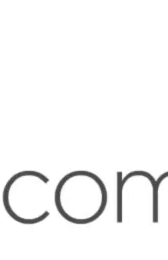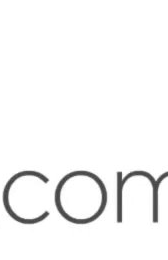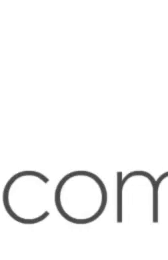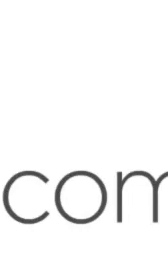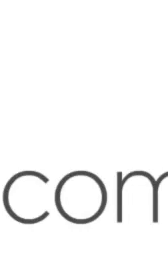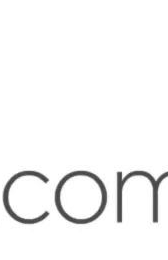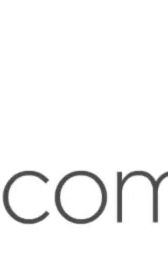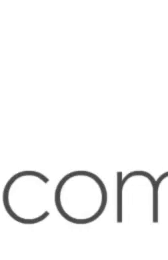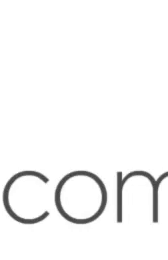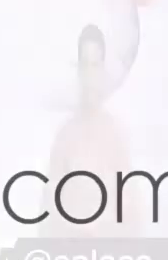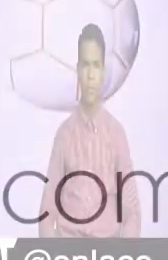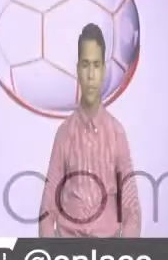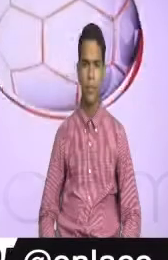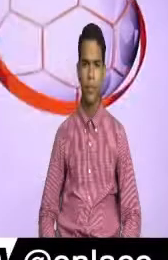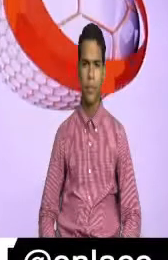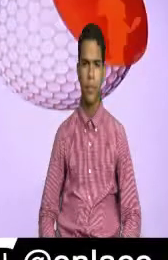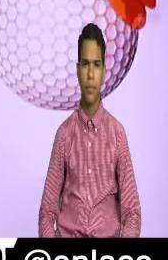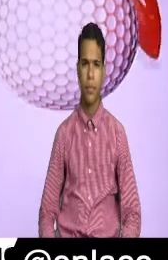601-0547.